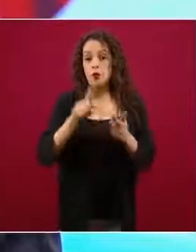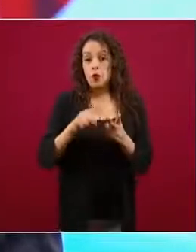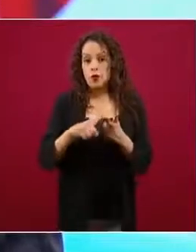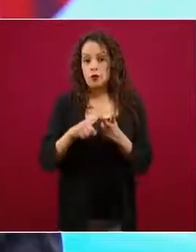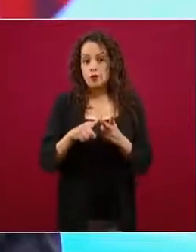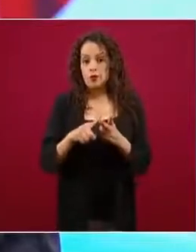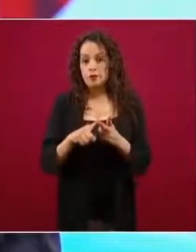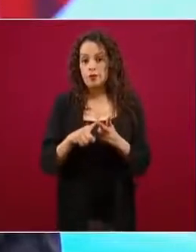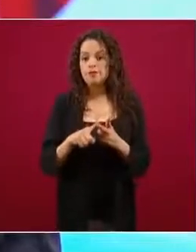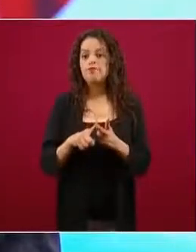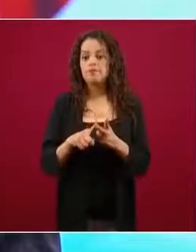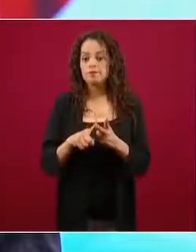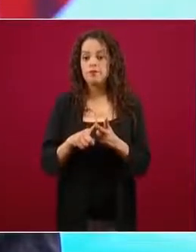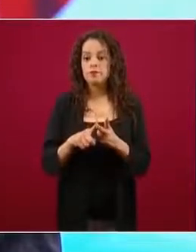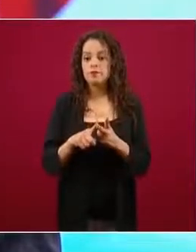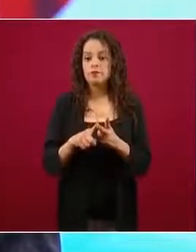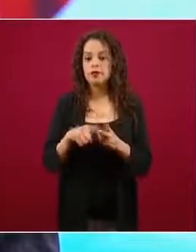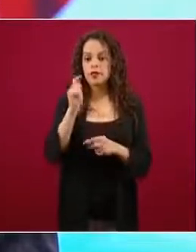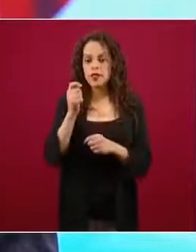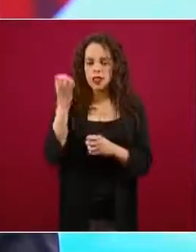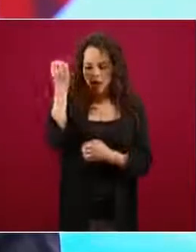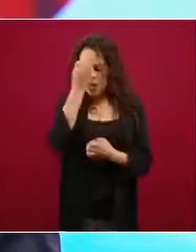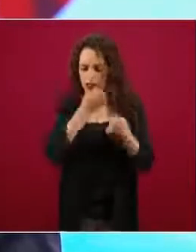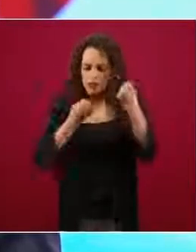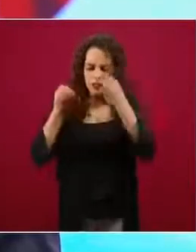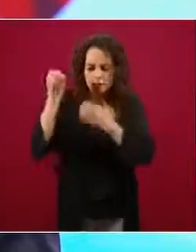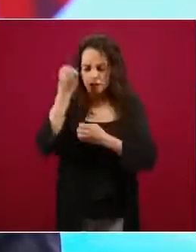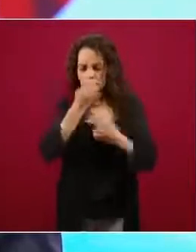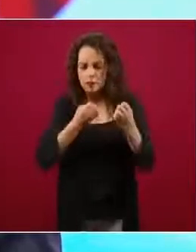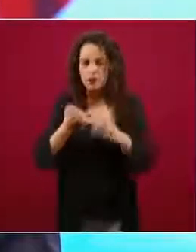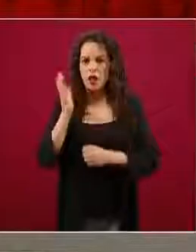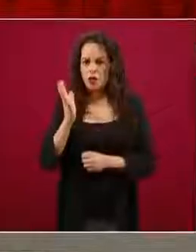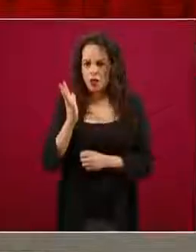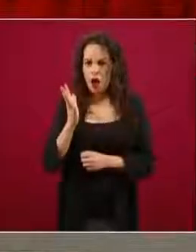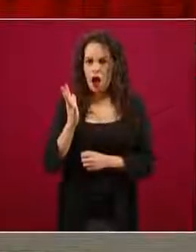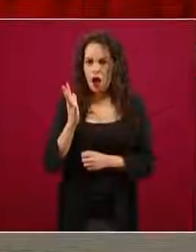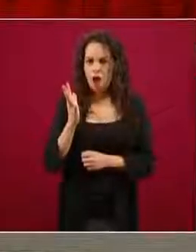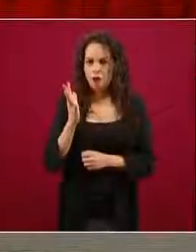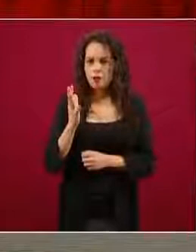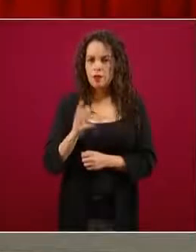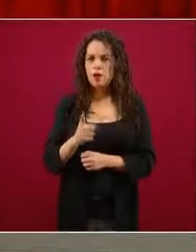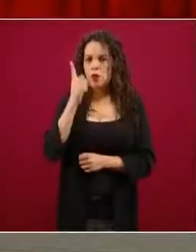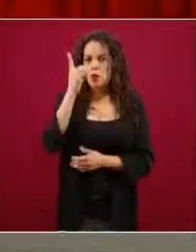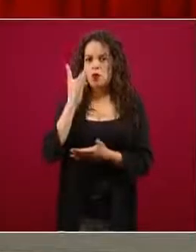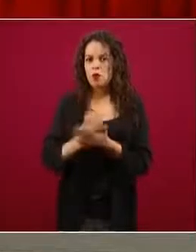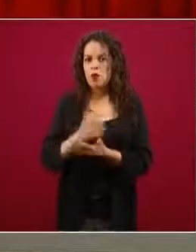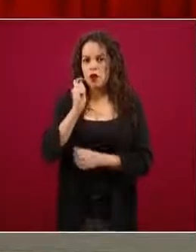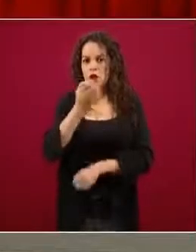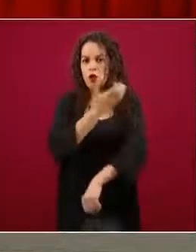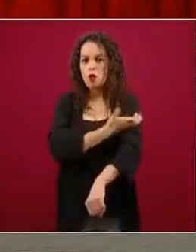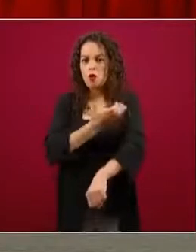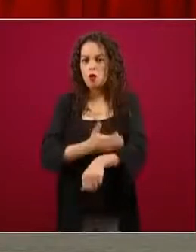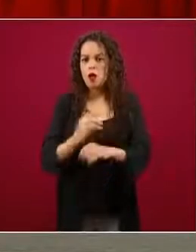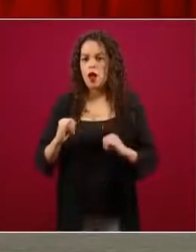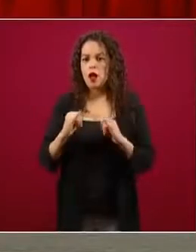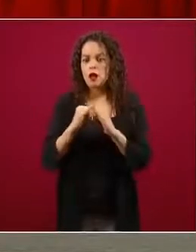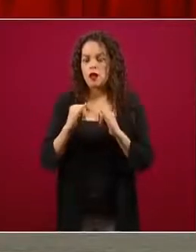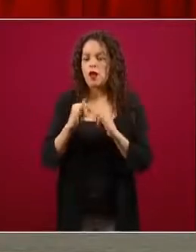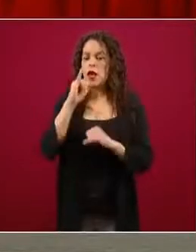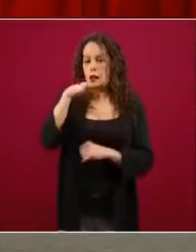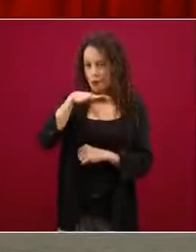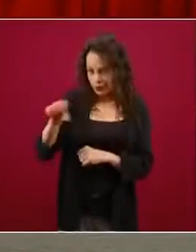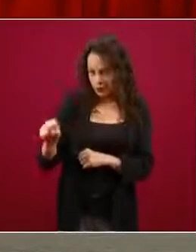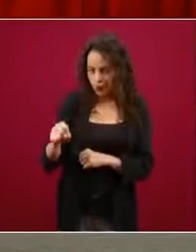algunos análisis intermedios que hemos hecho, particularmente uno que hizo nuestros colegas del Instituto Mexicano del Seguro